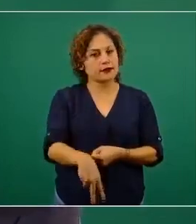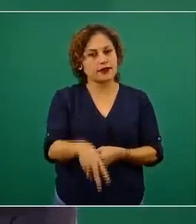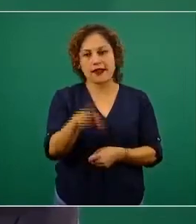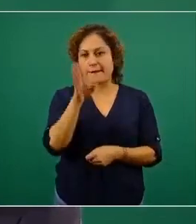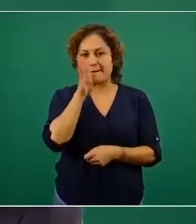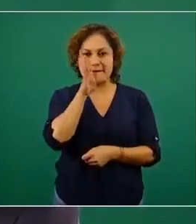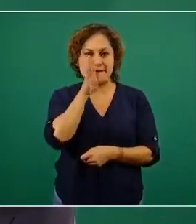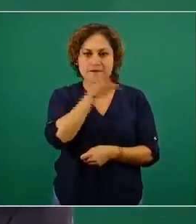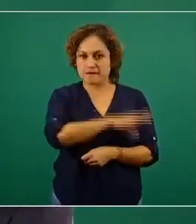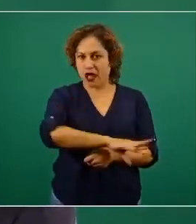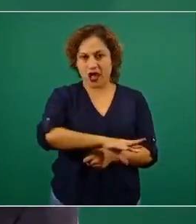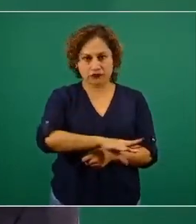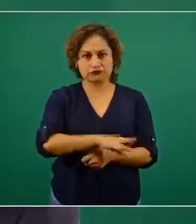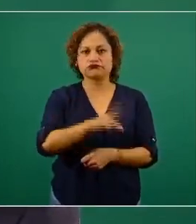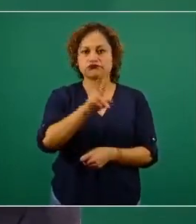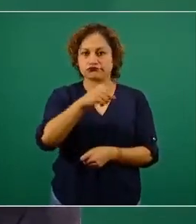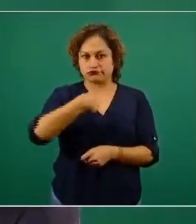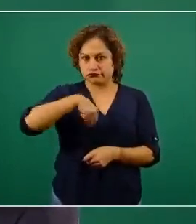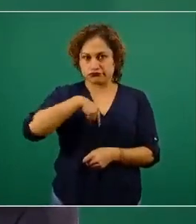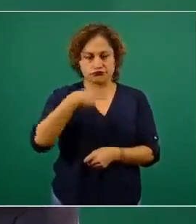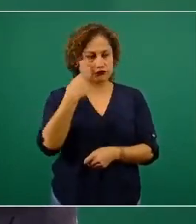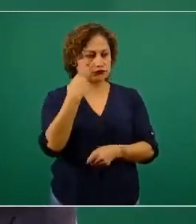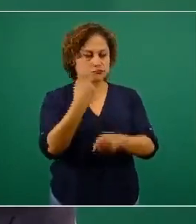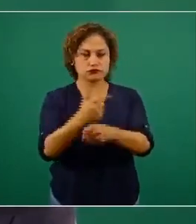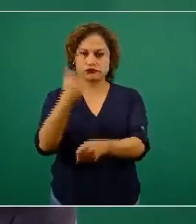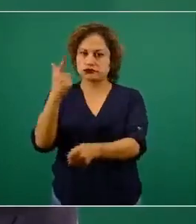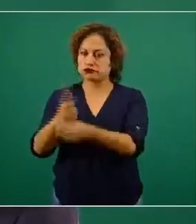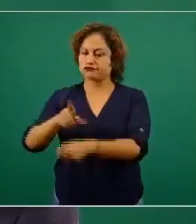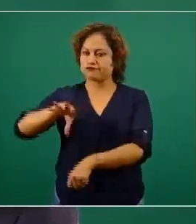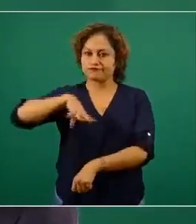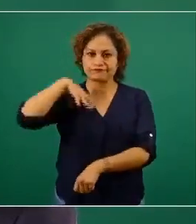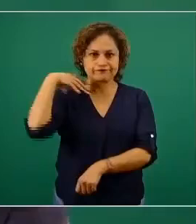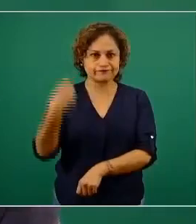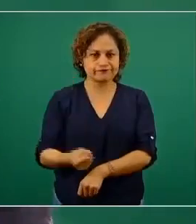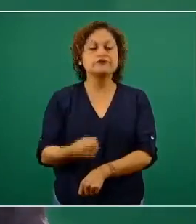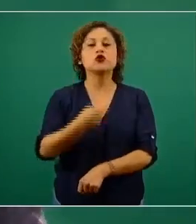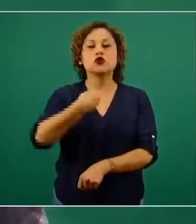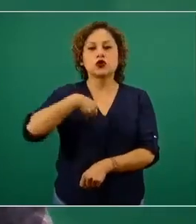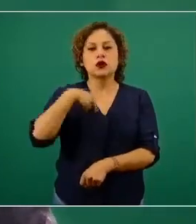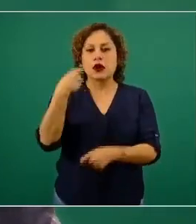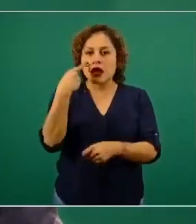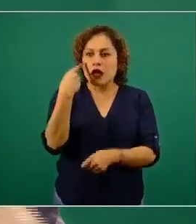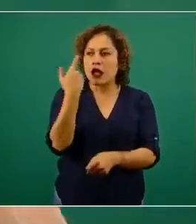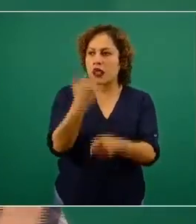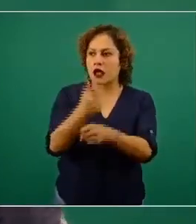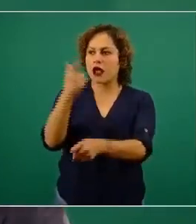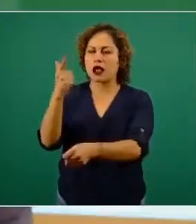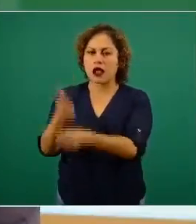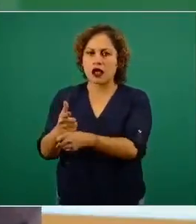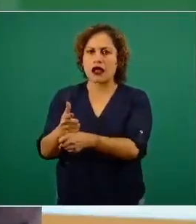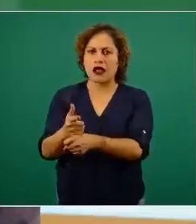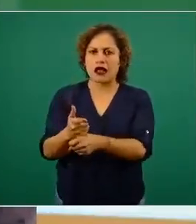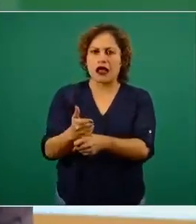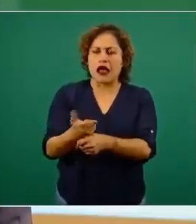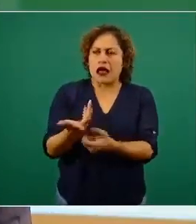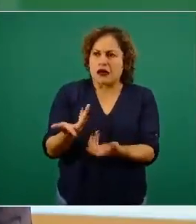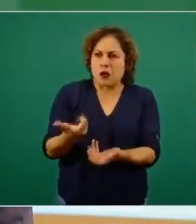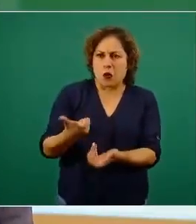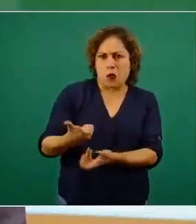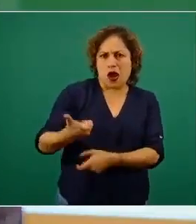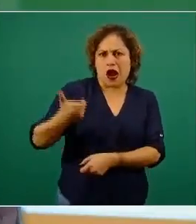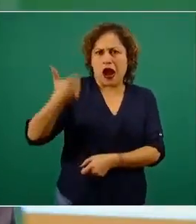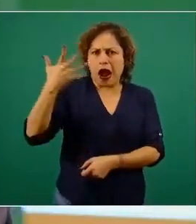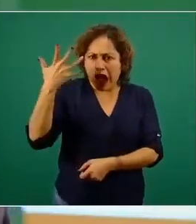parece completamente abusivo, y hemos detectado que se han sobregirado precios por 10 o 20 veces el